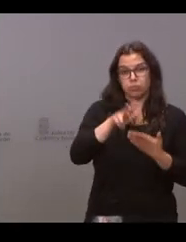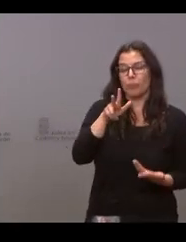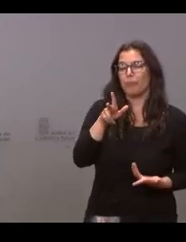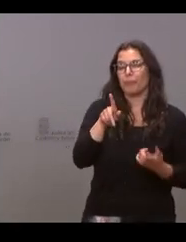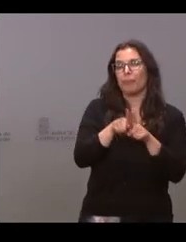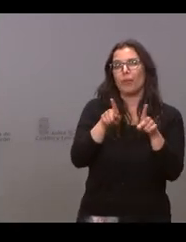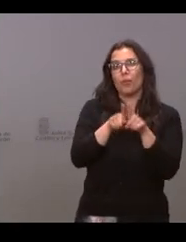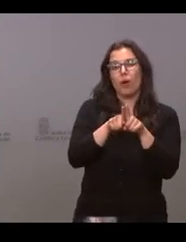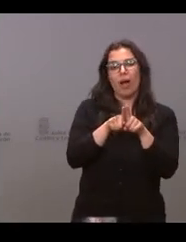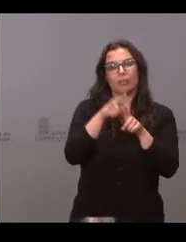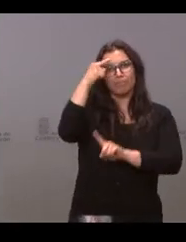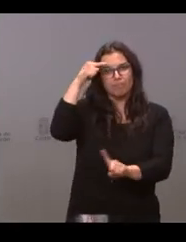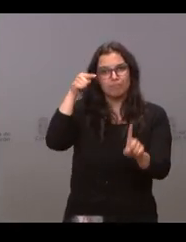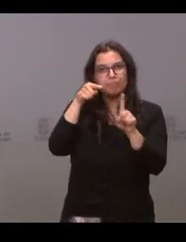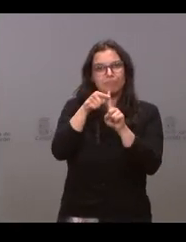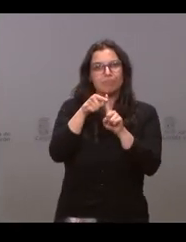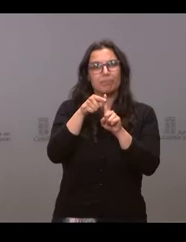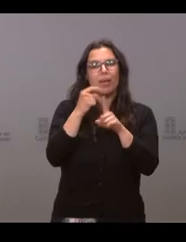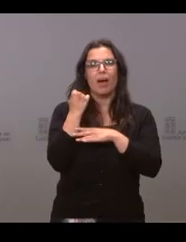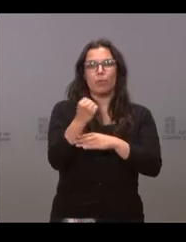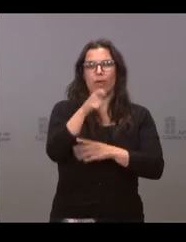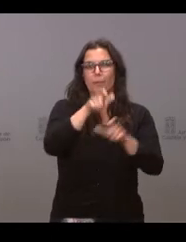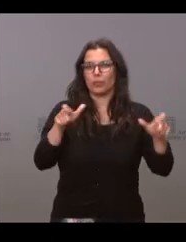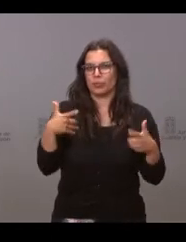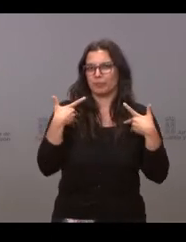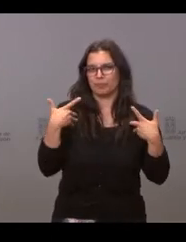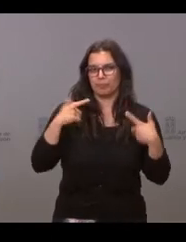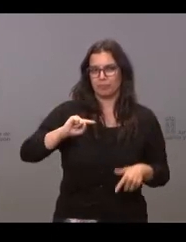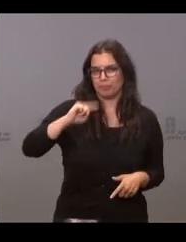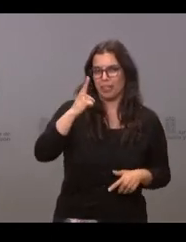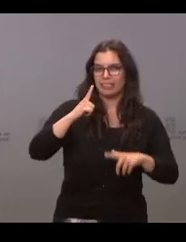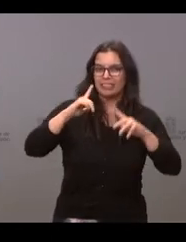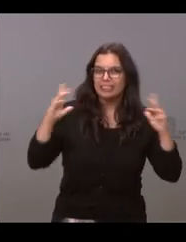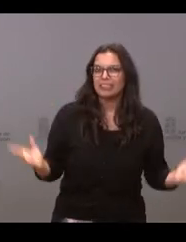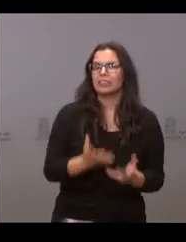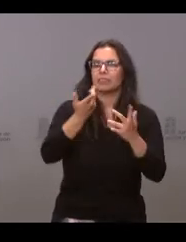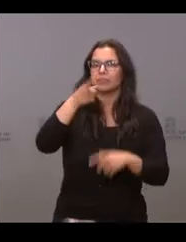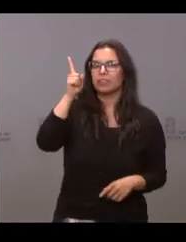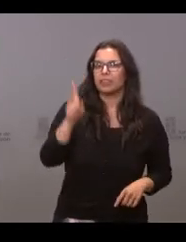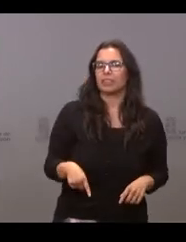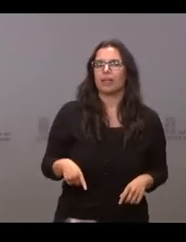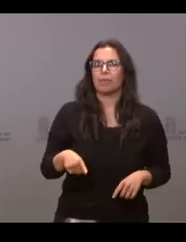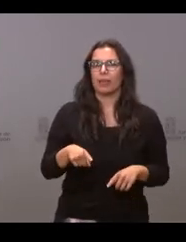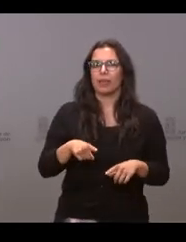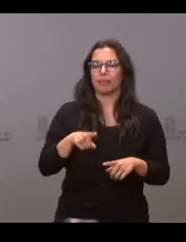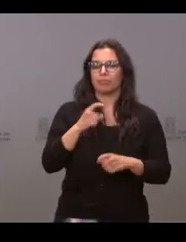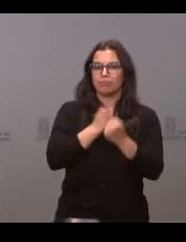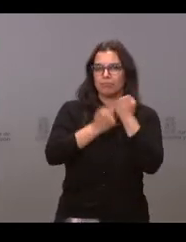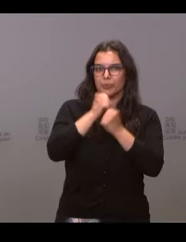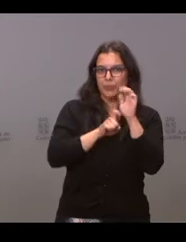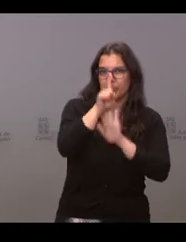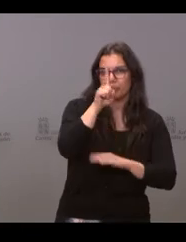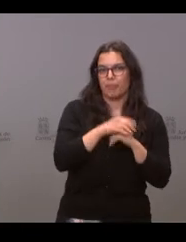a los más a apoyar a los más vulnerables a impulsar también la recuperación son medidas